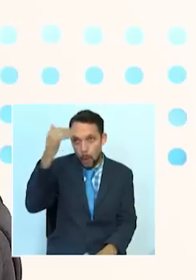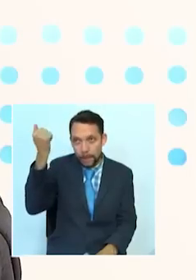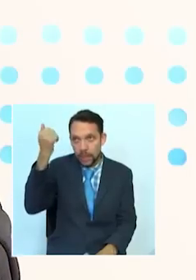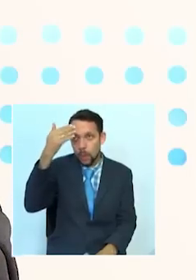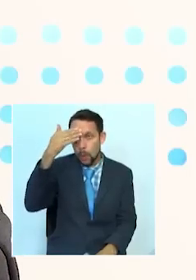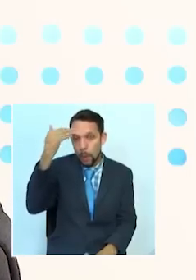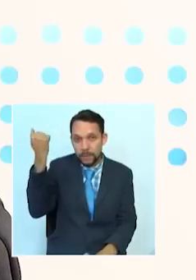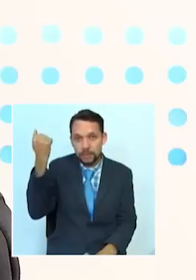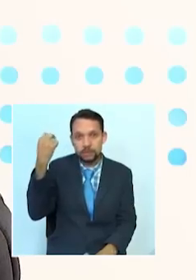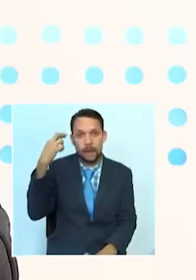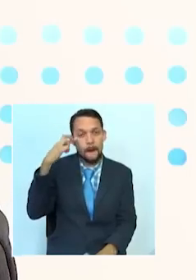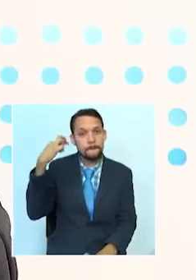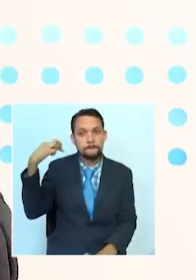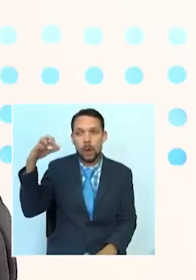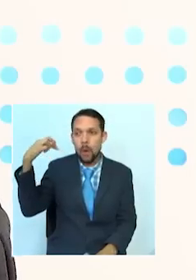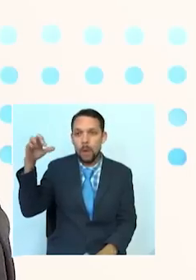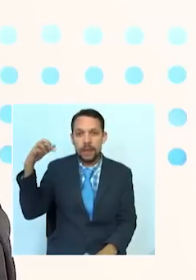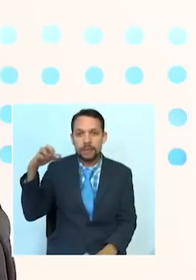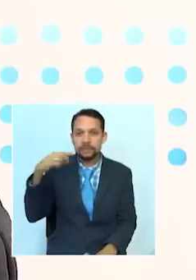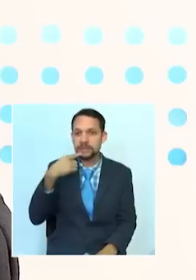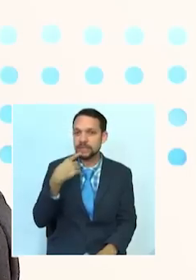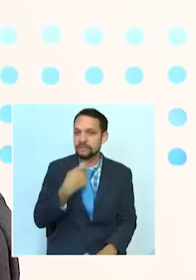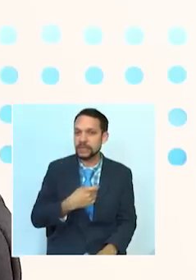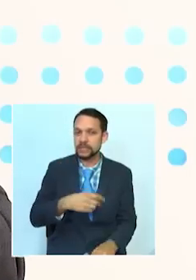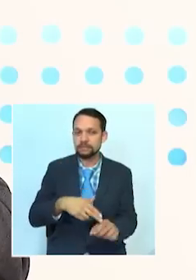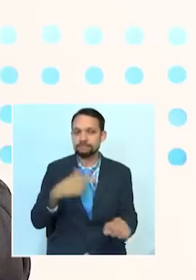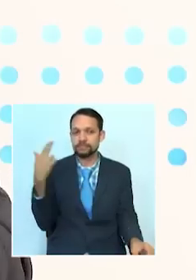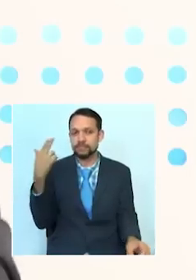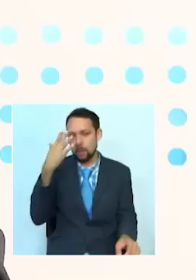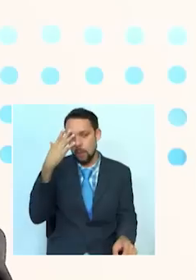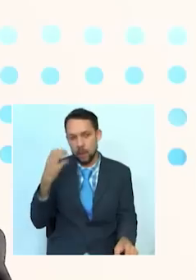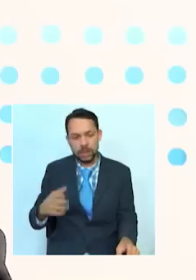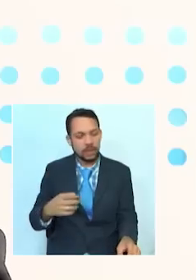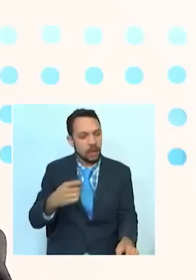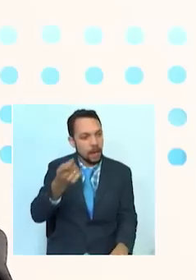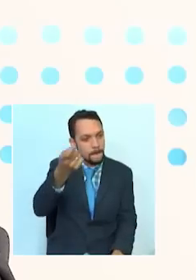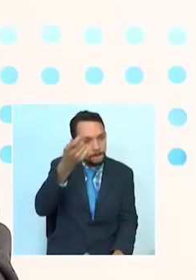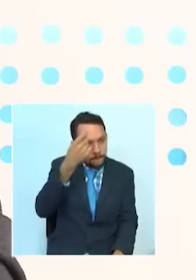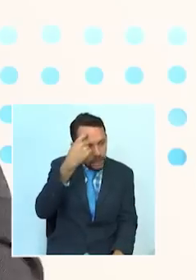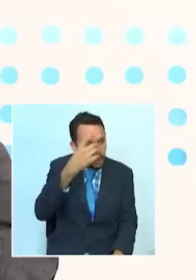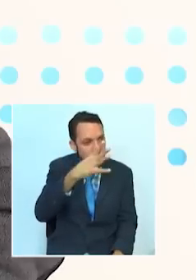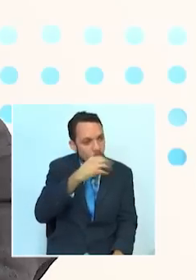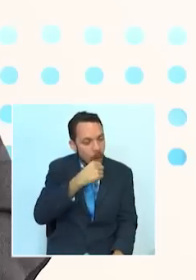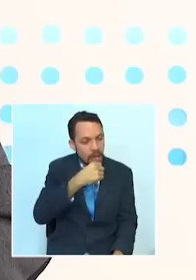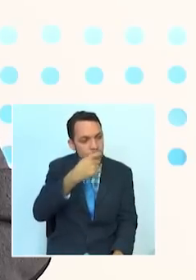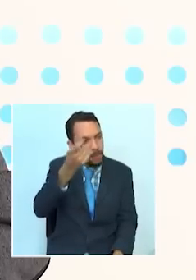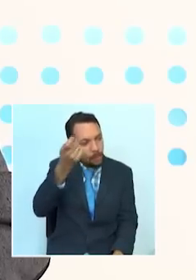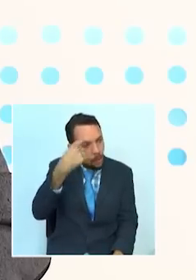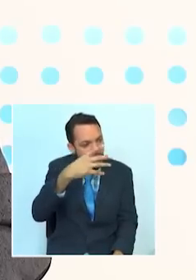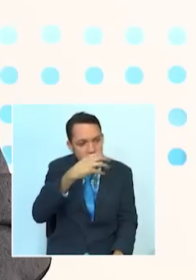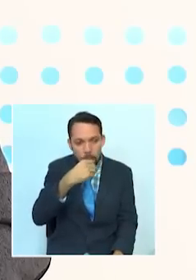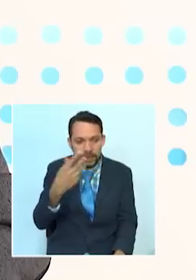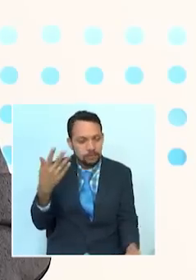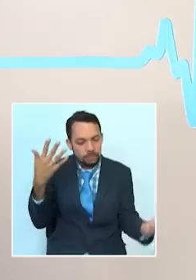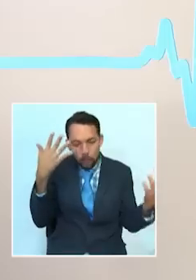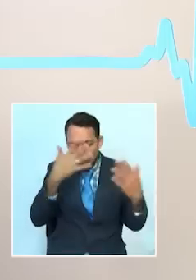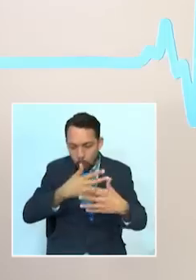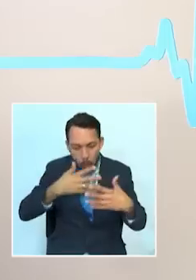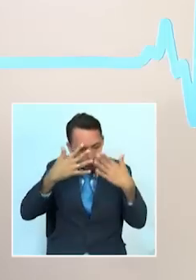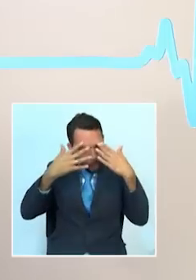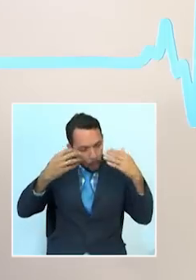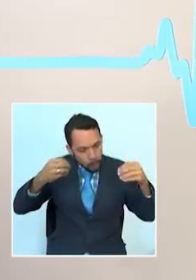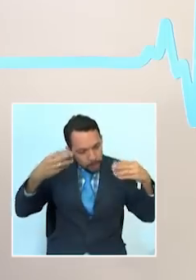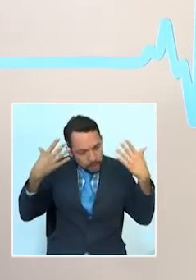carrera porque mi aprendizaje es muy lento por este problema no retengo lo que me enseñan muy